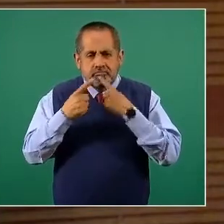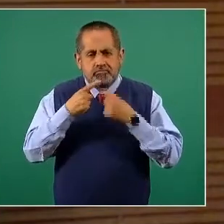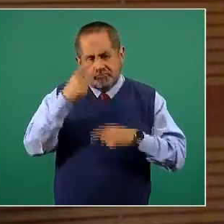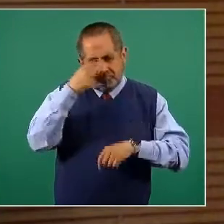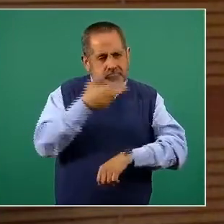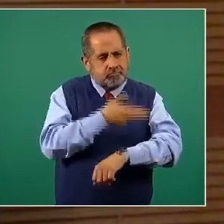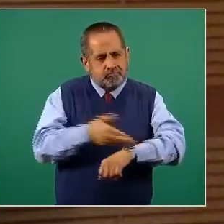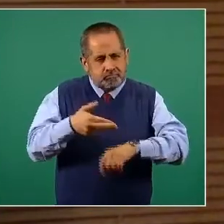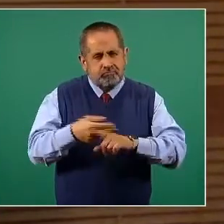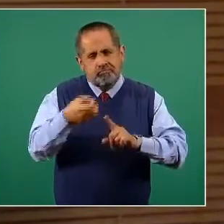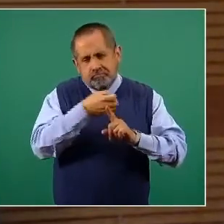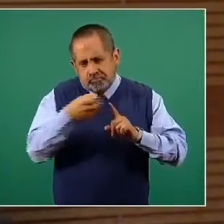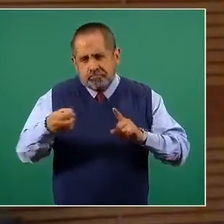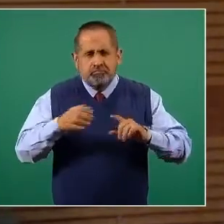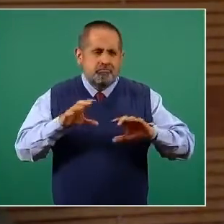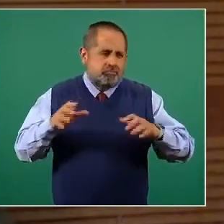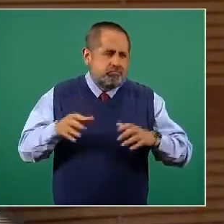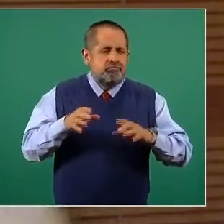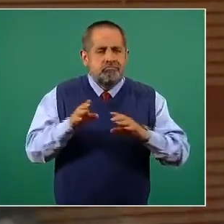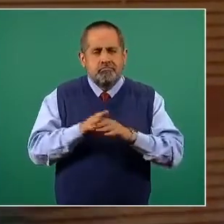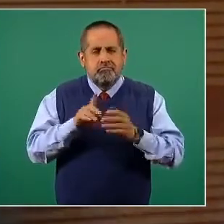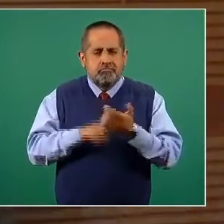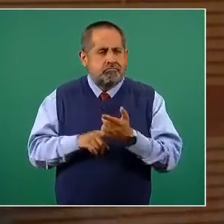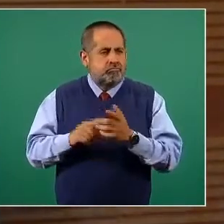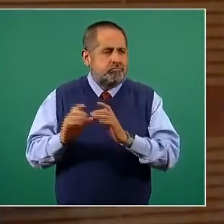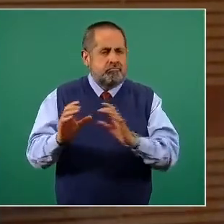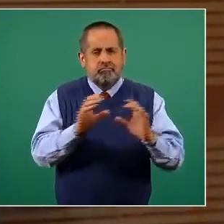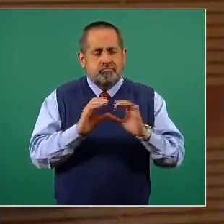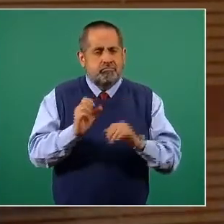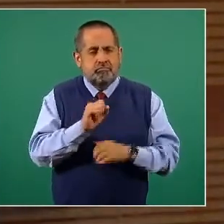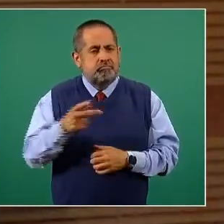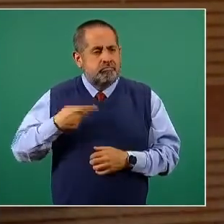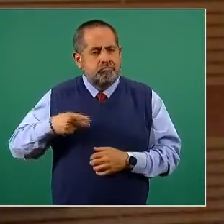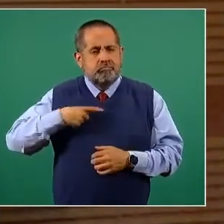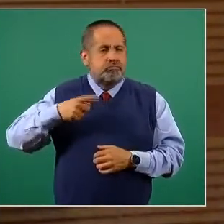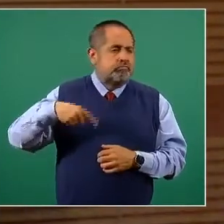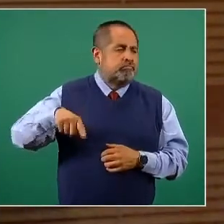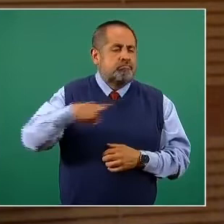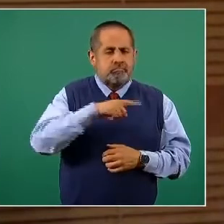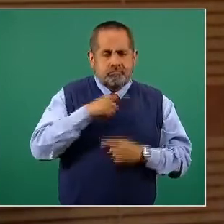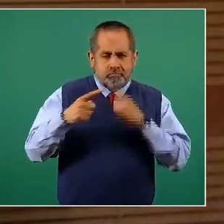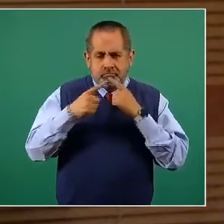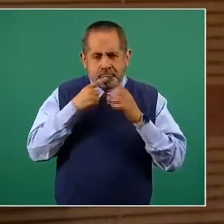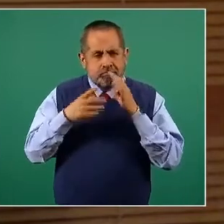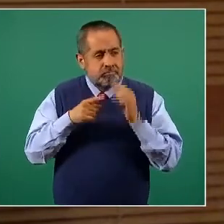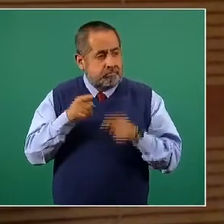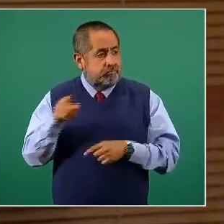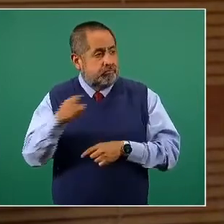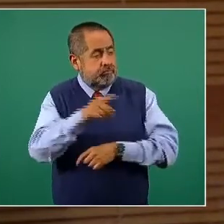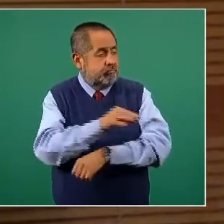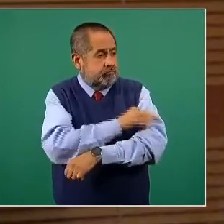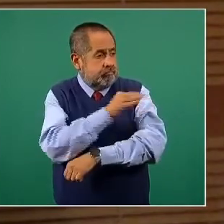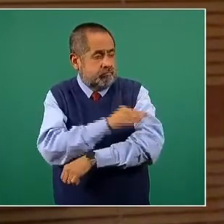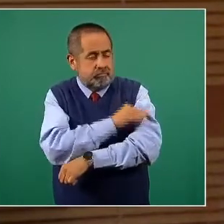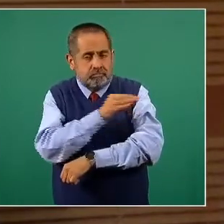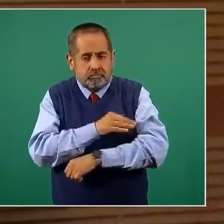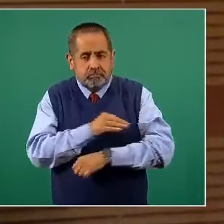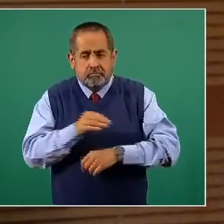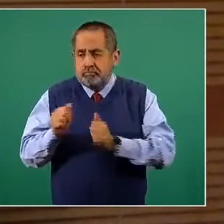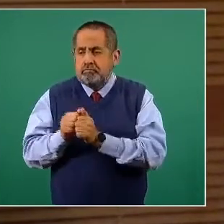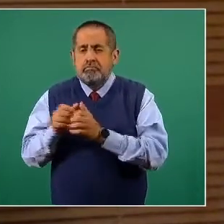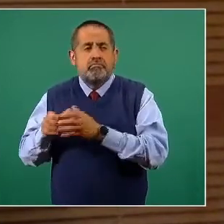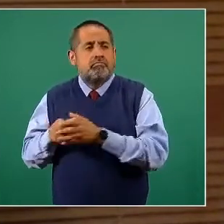ordenar, programar, cuidar a las personas que están yendo a los puestos de vacunación con estas